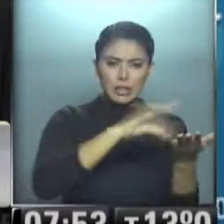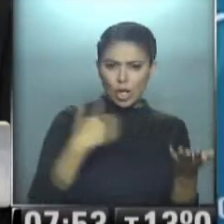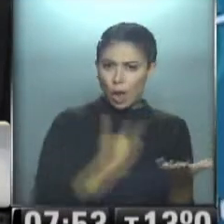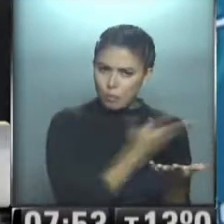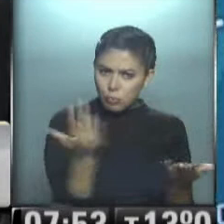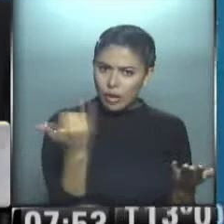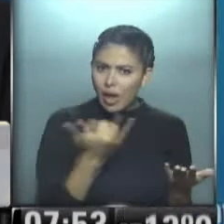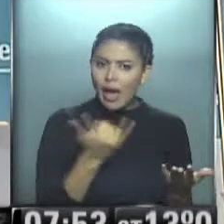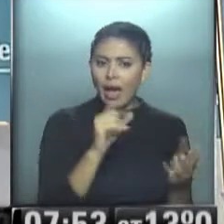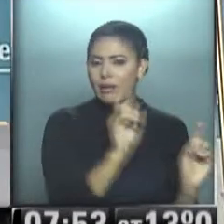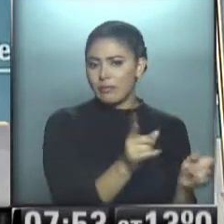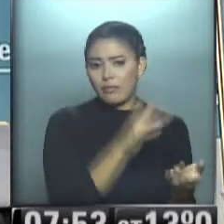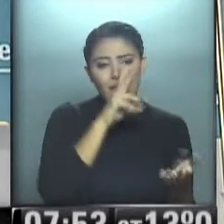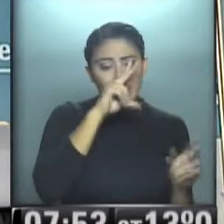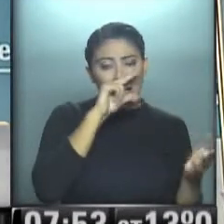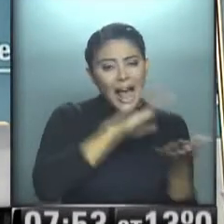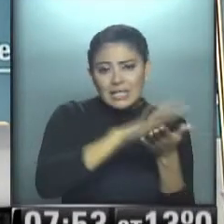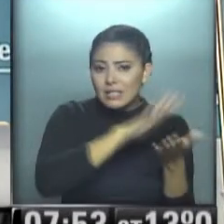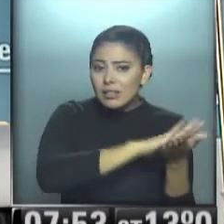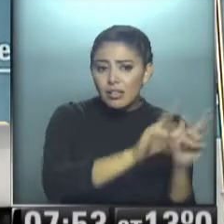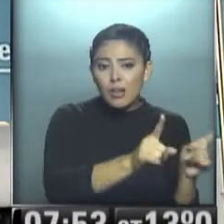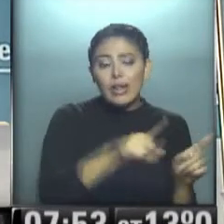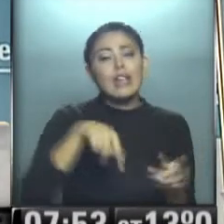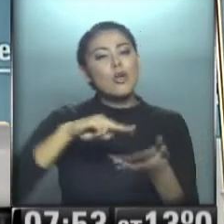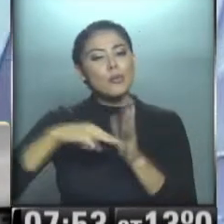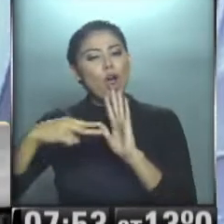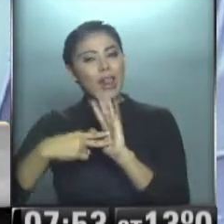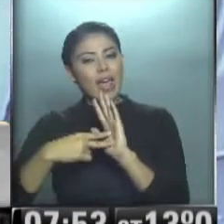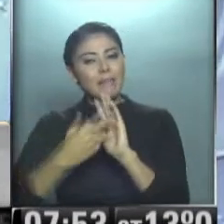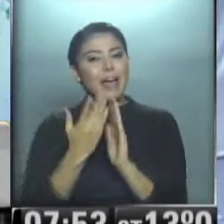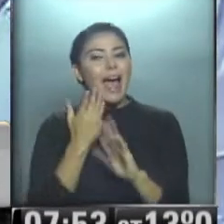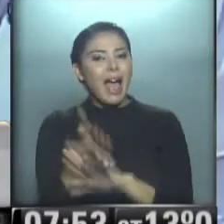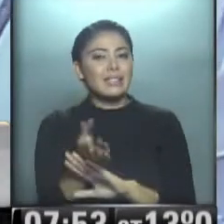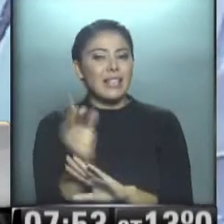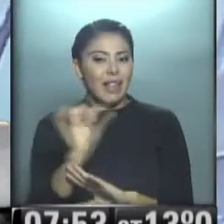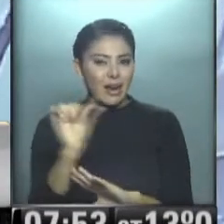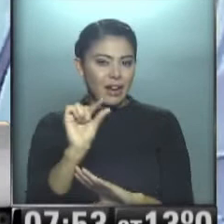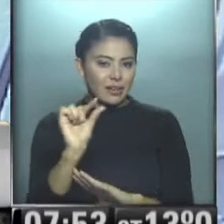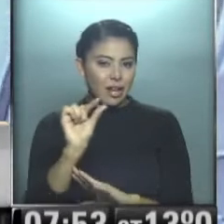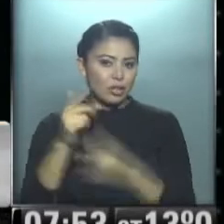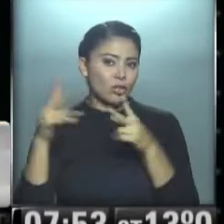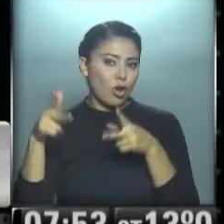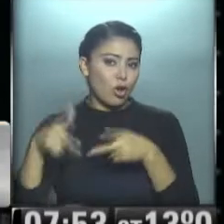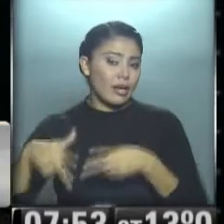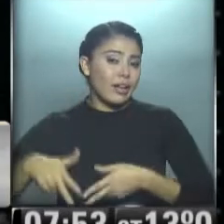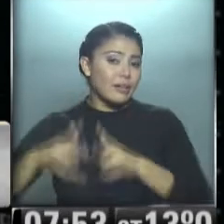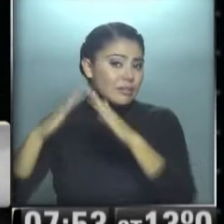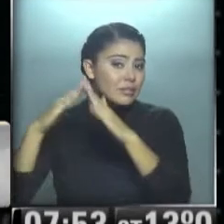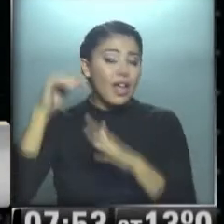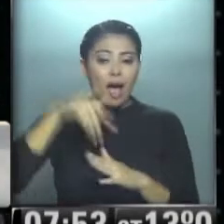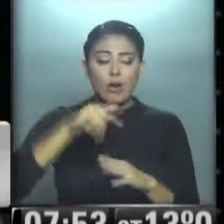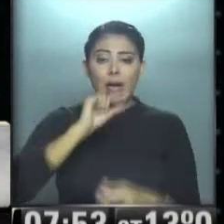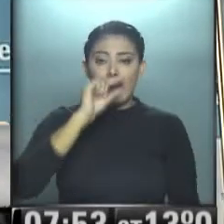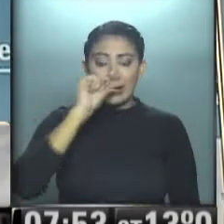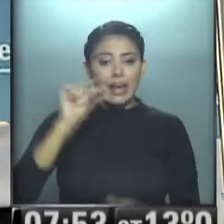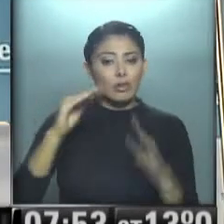que no estaba siendo utilizada y había un problema de acceso al crédito hipotecario que ha crecido el crédito hipotecario